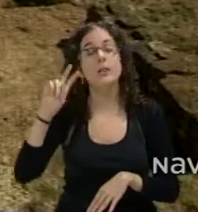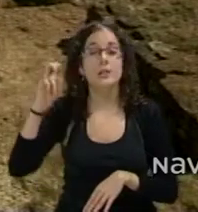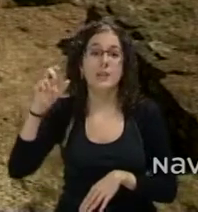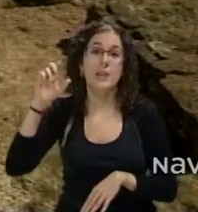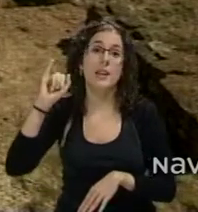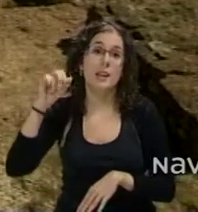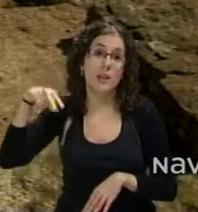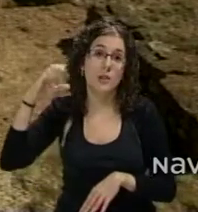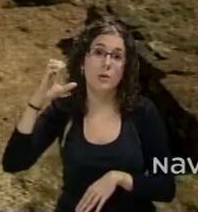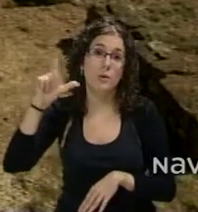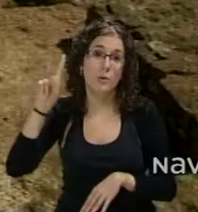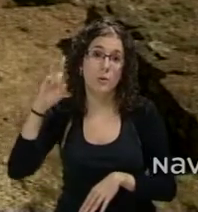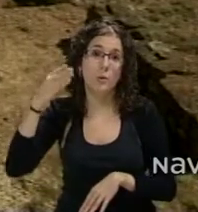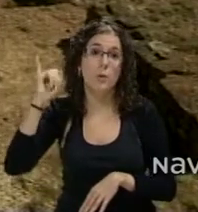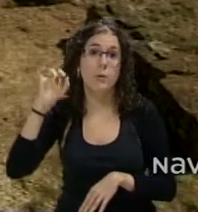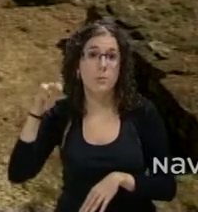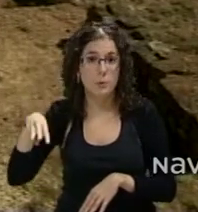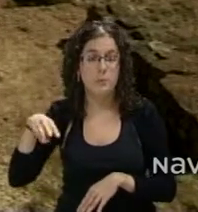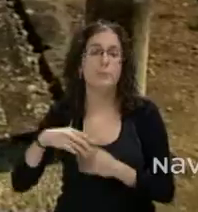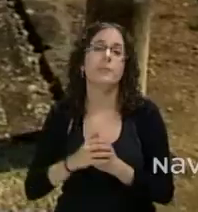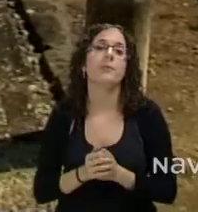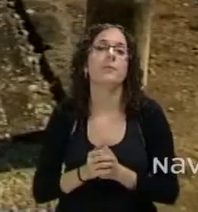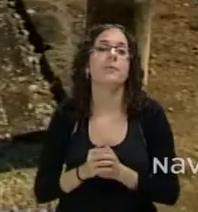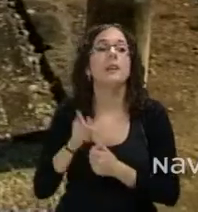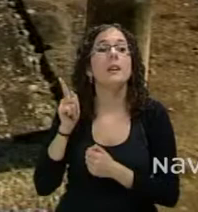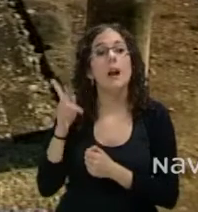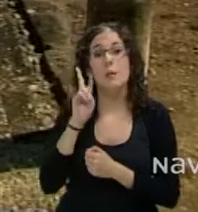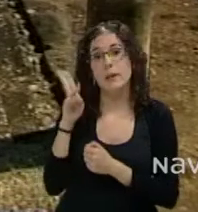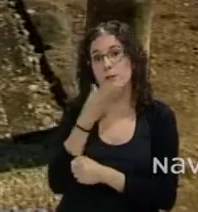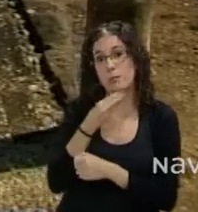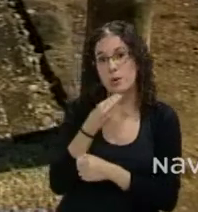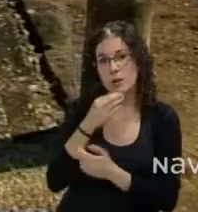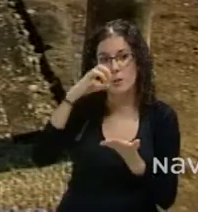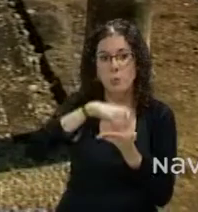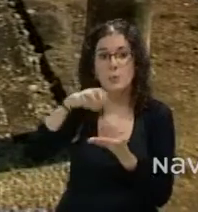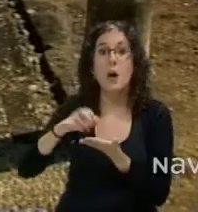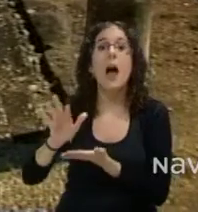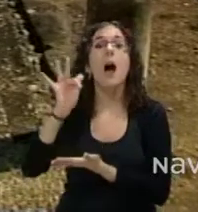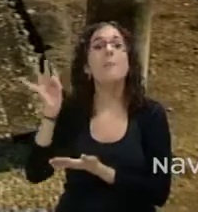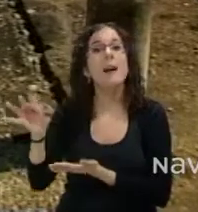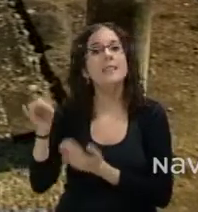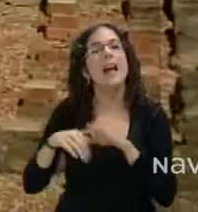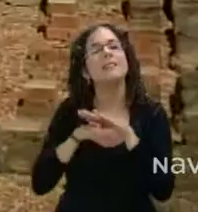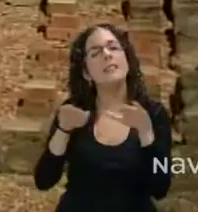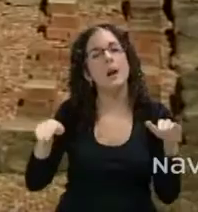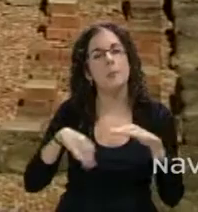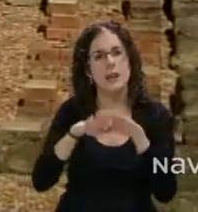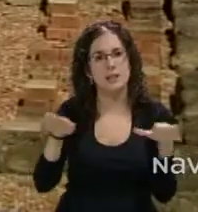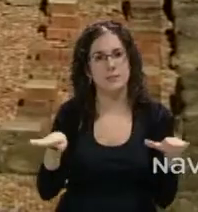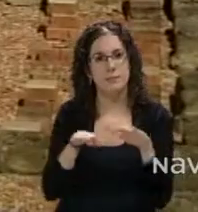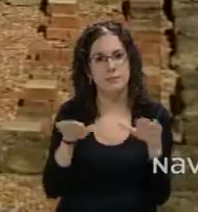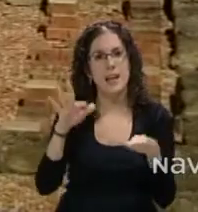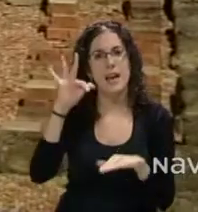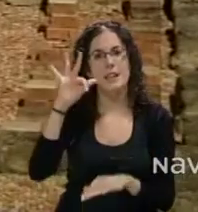el impluvium tan hermoso con losas que vemos aquí, y las termas, el complejo de termas, ha salido también